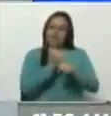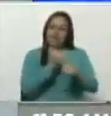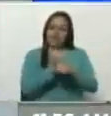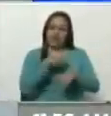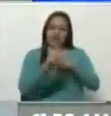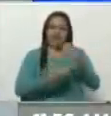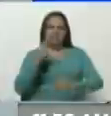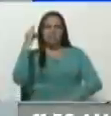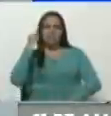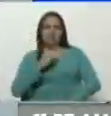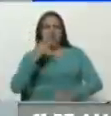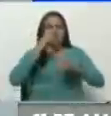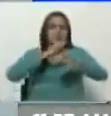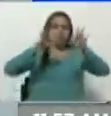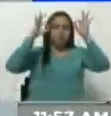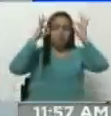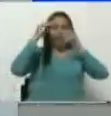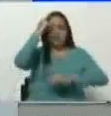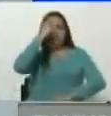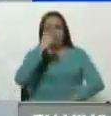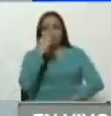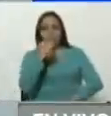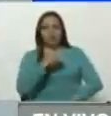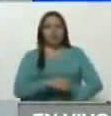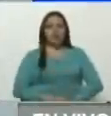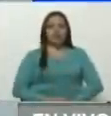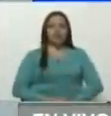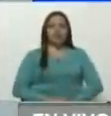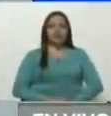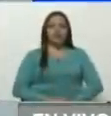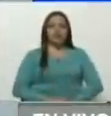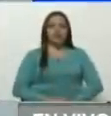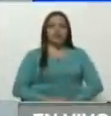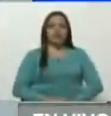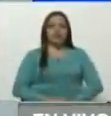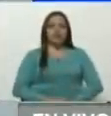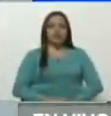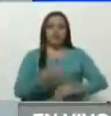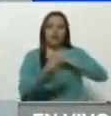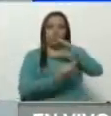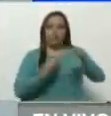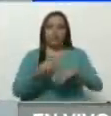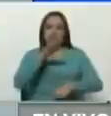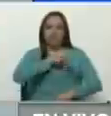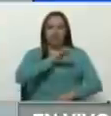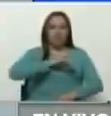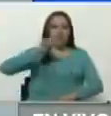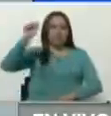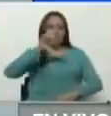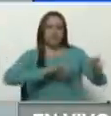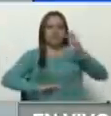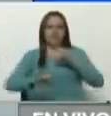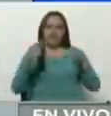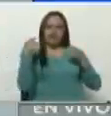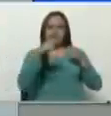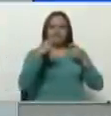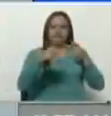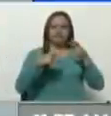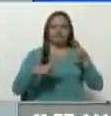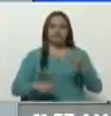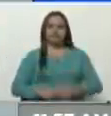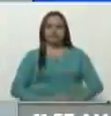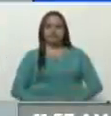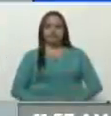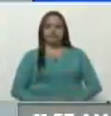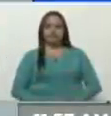Bolívar, Simón Rodríguez, Ezequiel Zamora, los principios del socialismo científico, etc. Entonces,